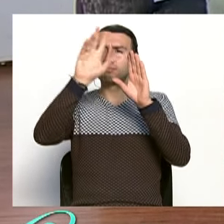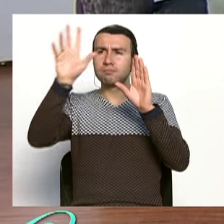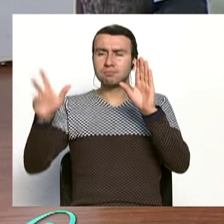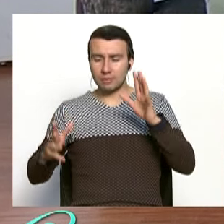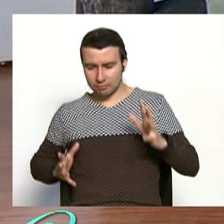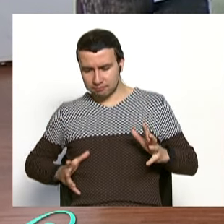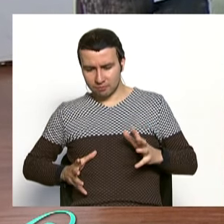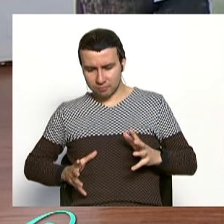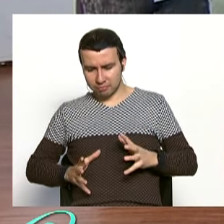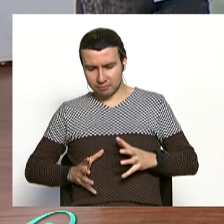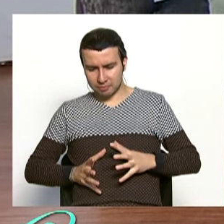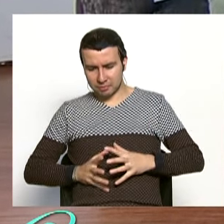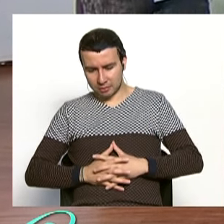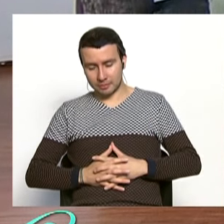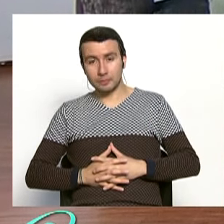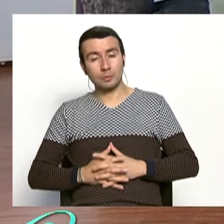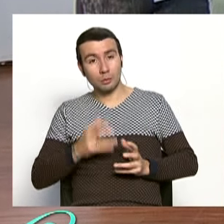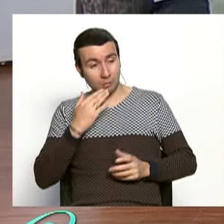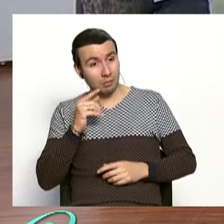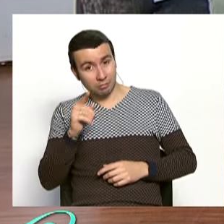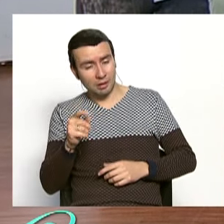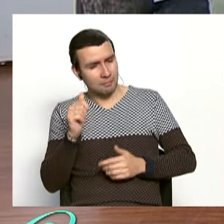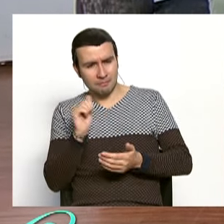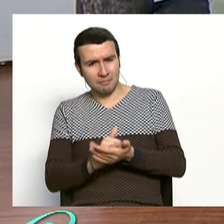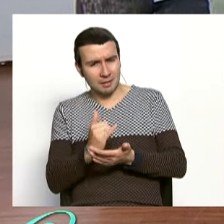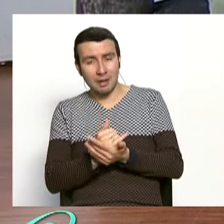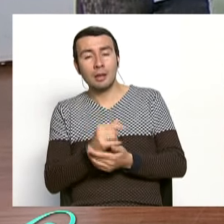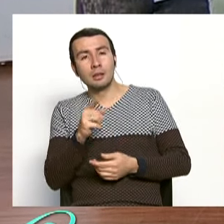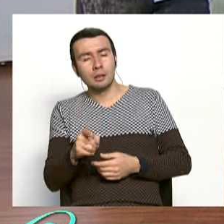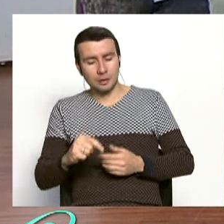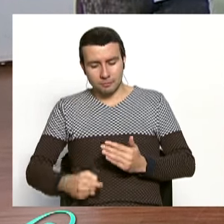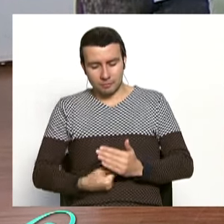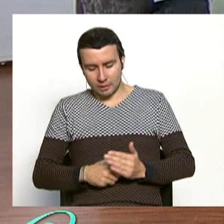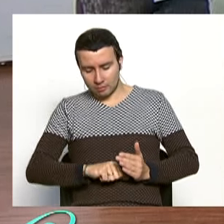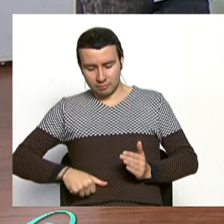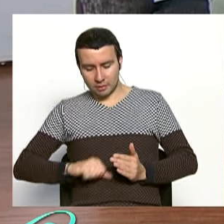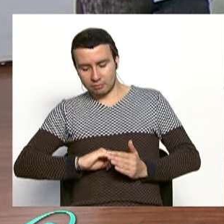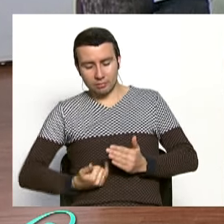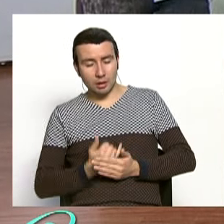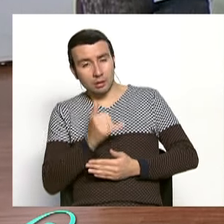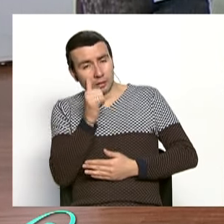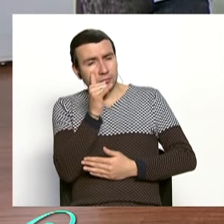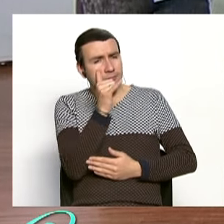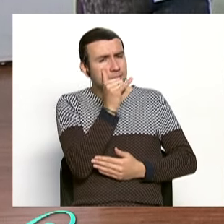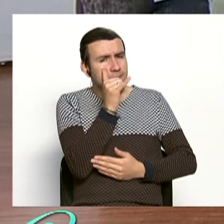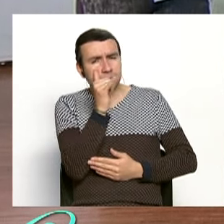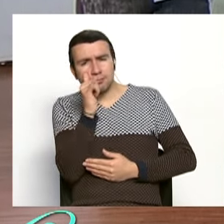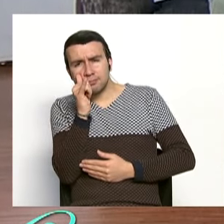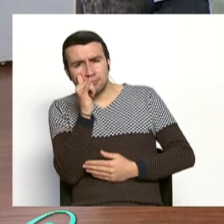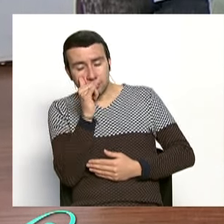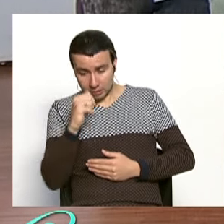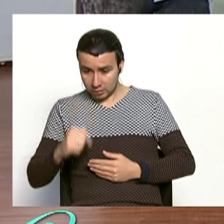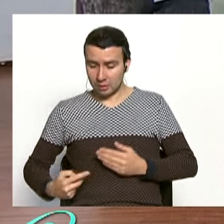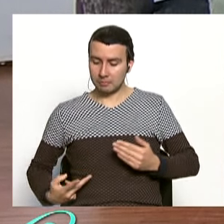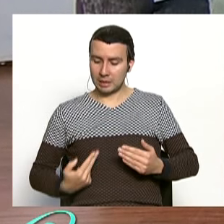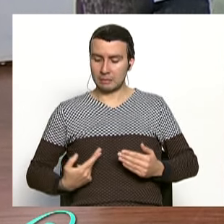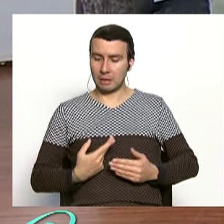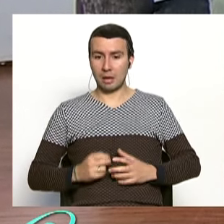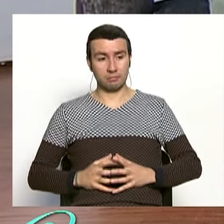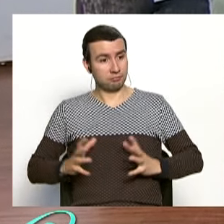través de esa misma laparoscopia como ustedes explicaban que es un método de Buscar porque el dolor se pueden liberar estas